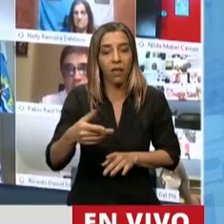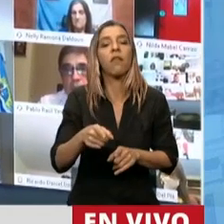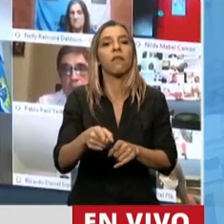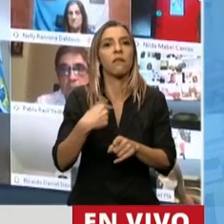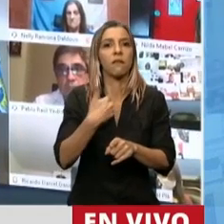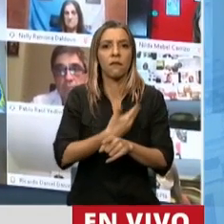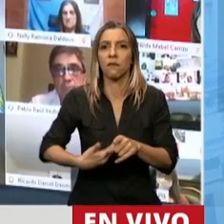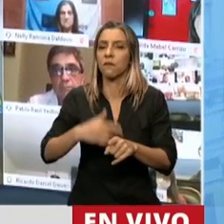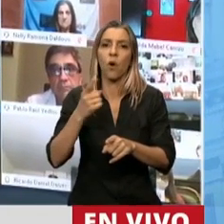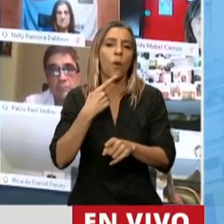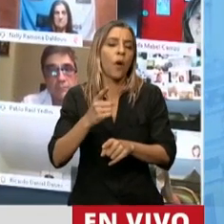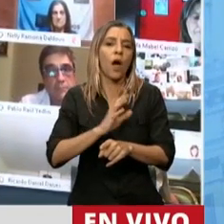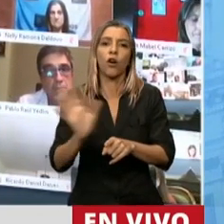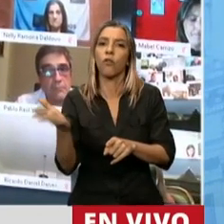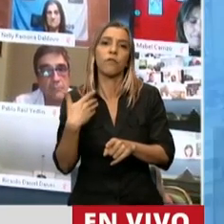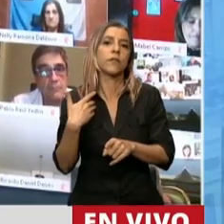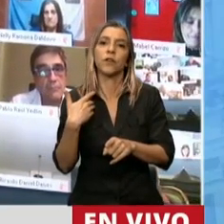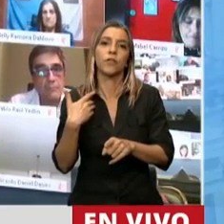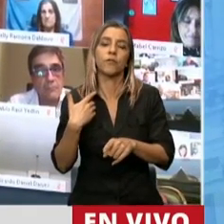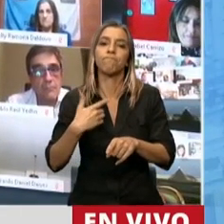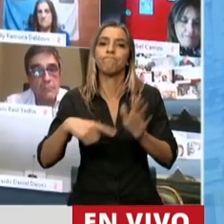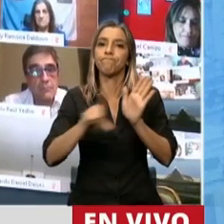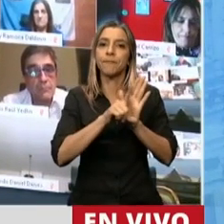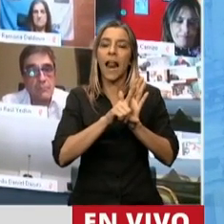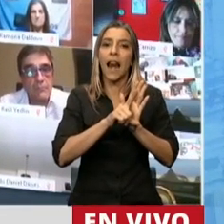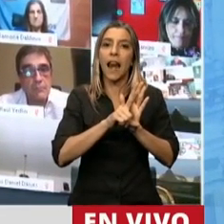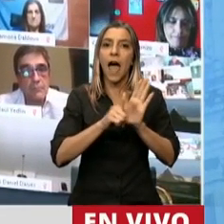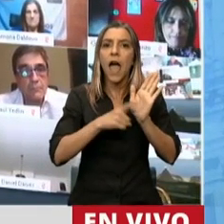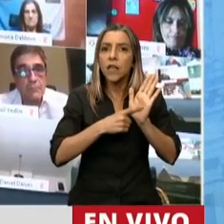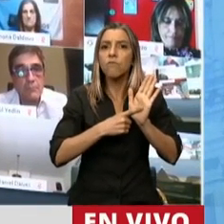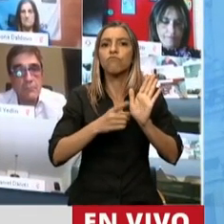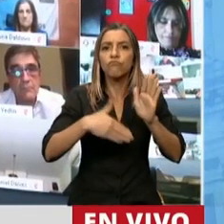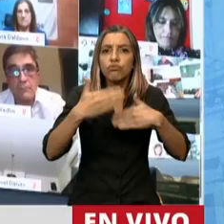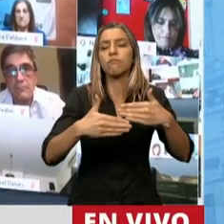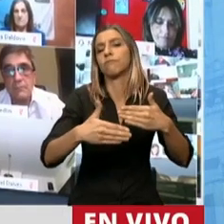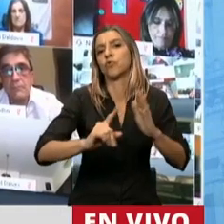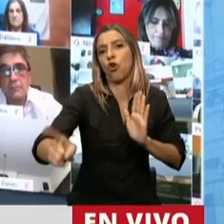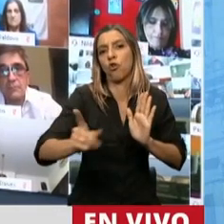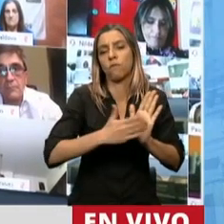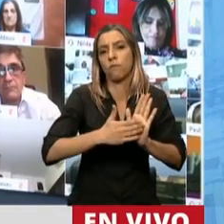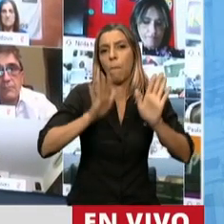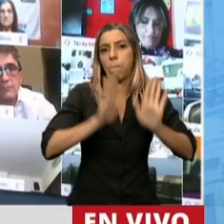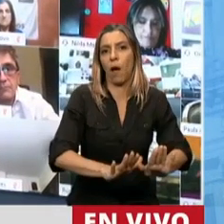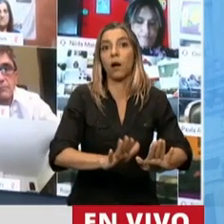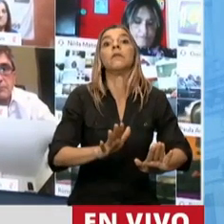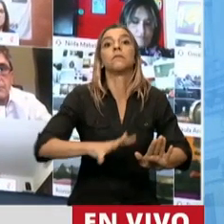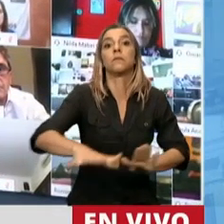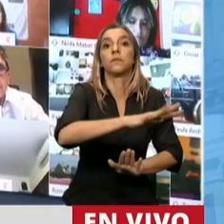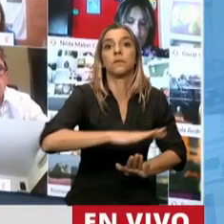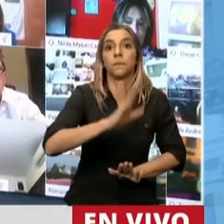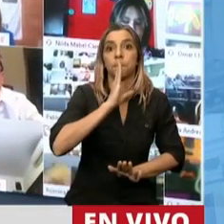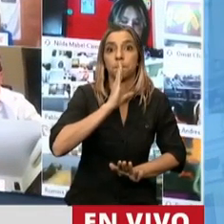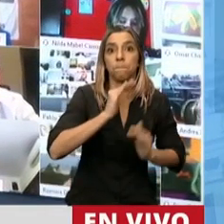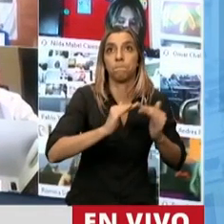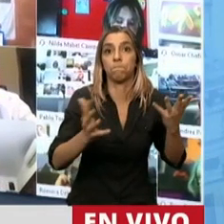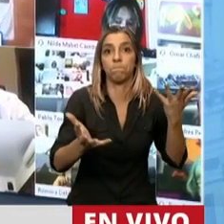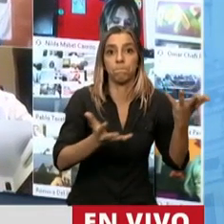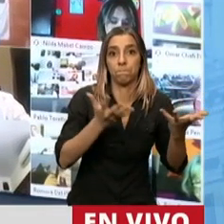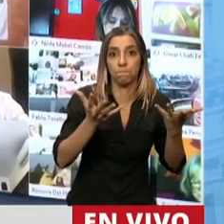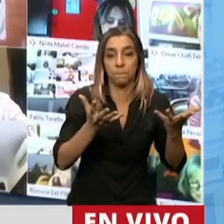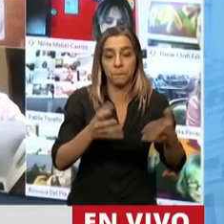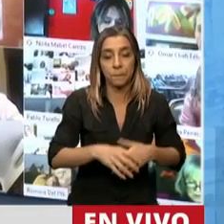dejó sin efecto la reglamentación de la ley y dejó a toda la gente del sector en un gran limbo.